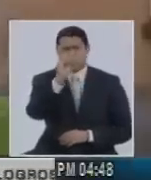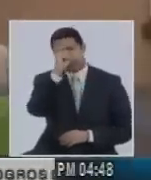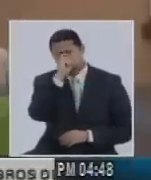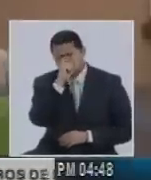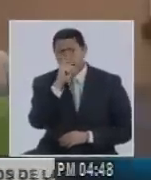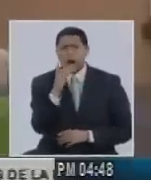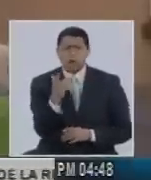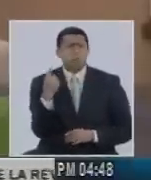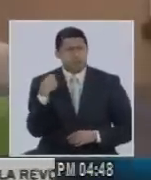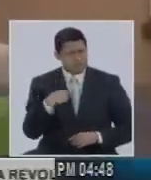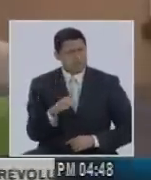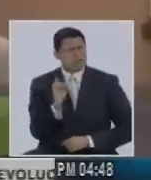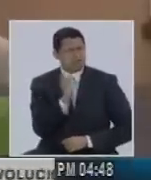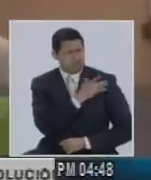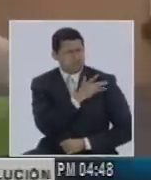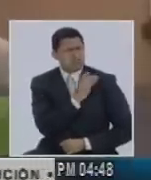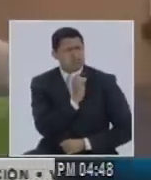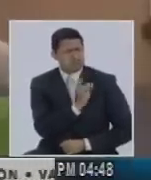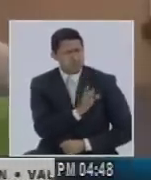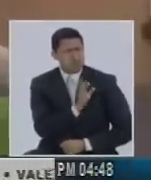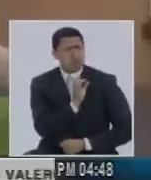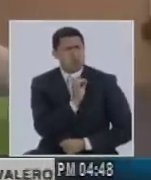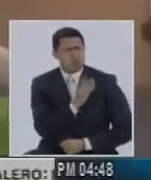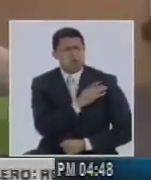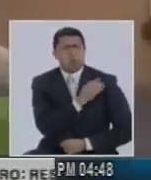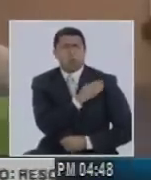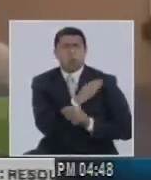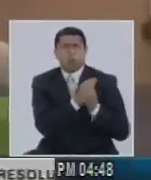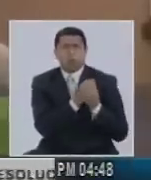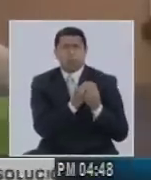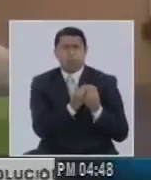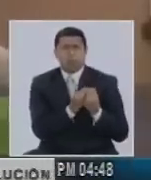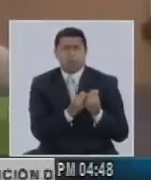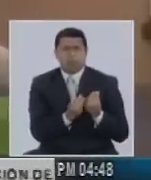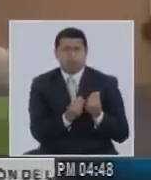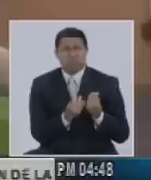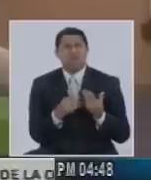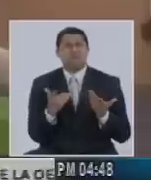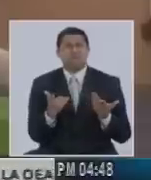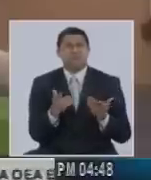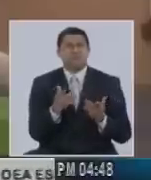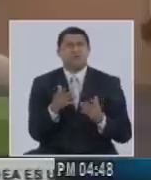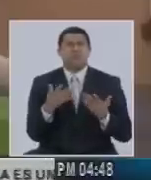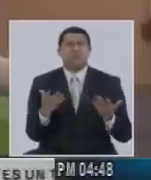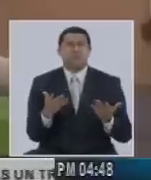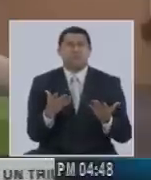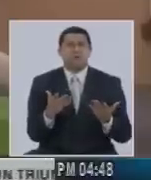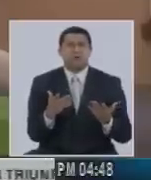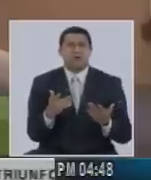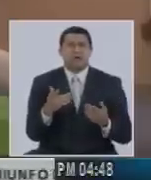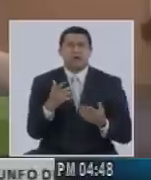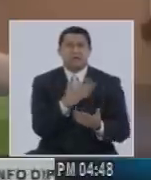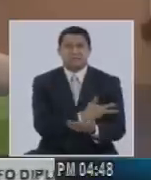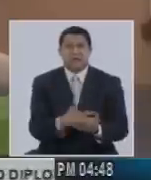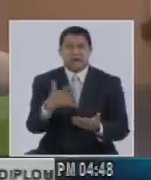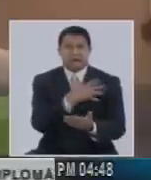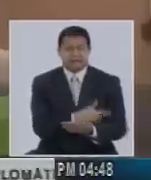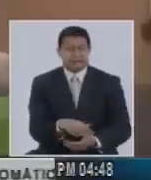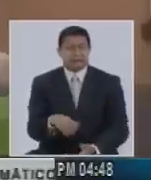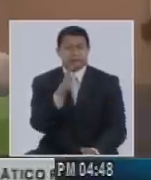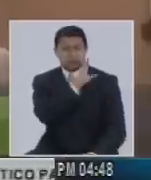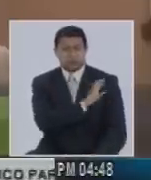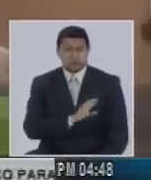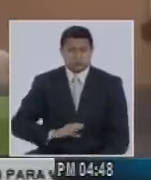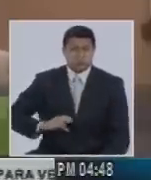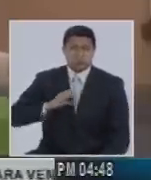pueden empezar a tener un poco de desgaste del manguito, y eso tiene mucho que ver con el flujo de sangre. El flujo sanguíneo a